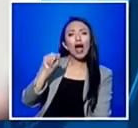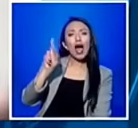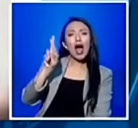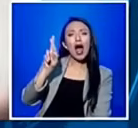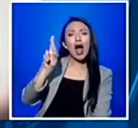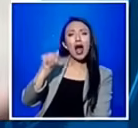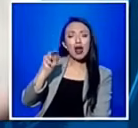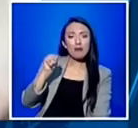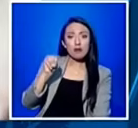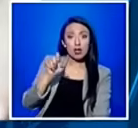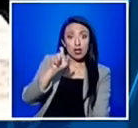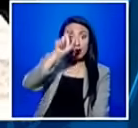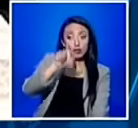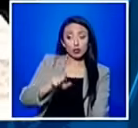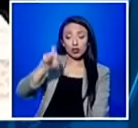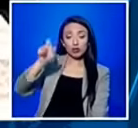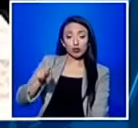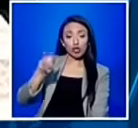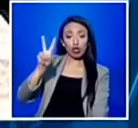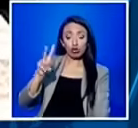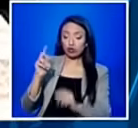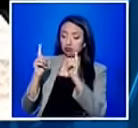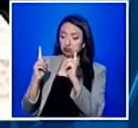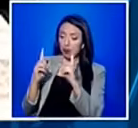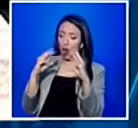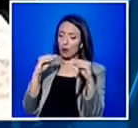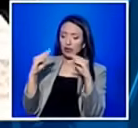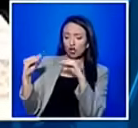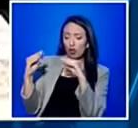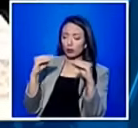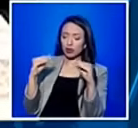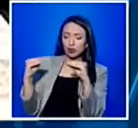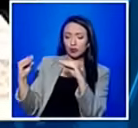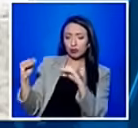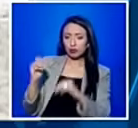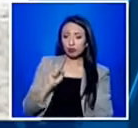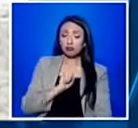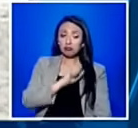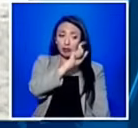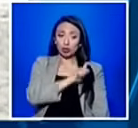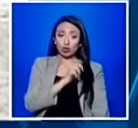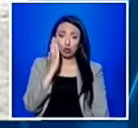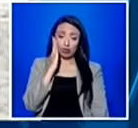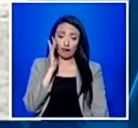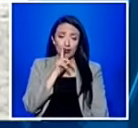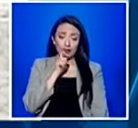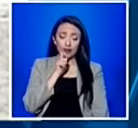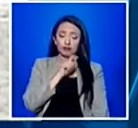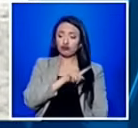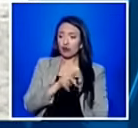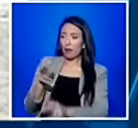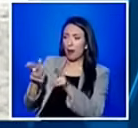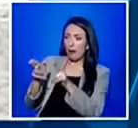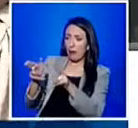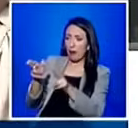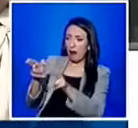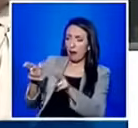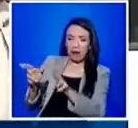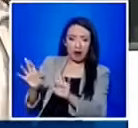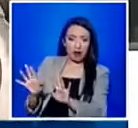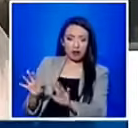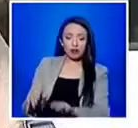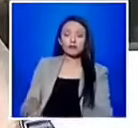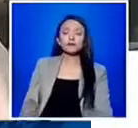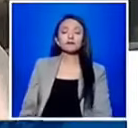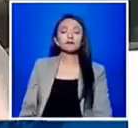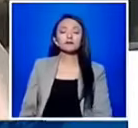asesinados mientras conversaban en una esquina cuando sujetos aún no identificados les dispararon a quemarropa. Por el